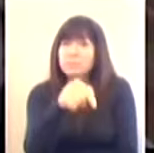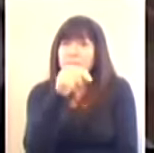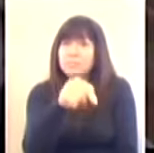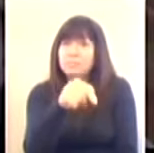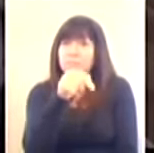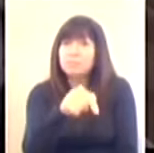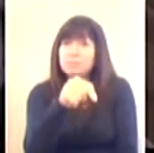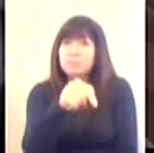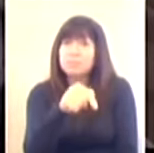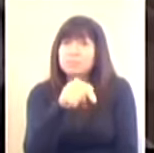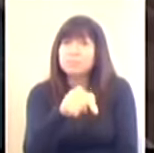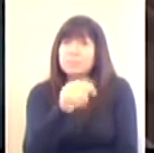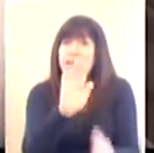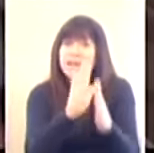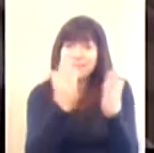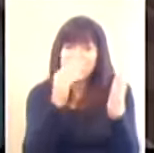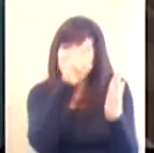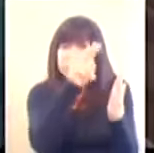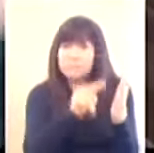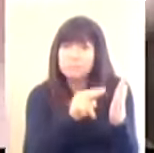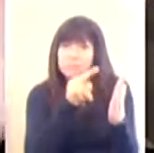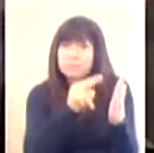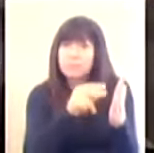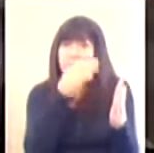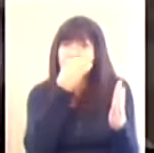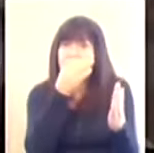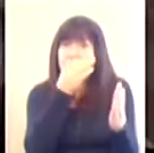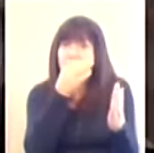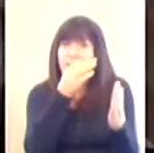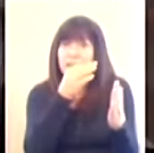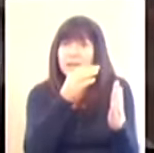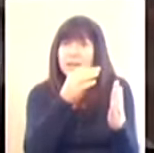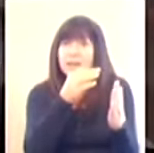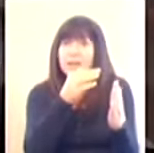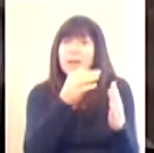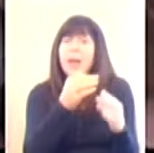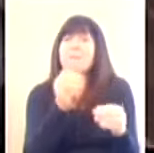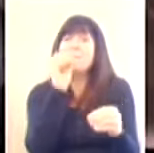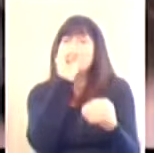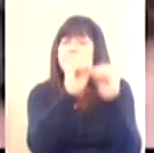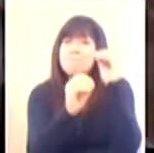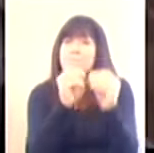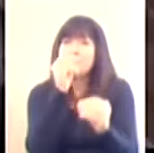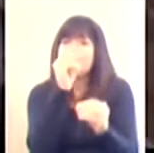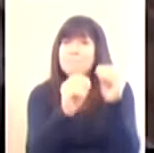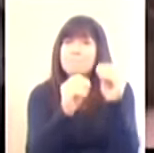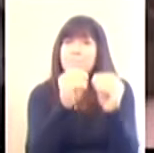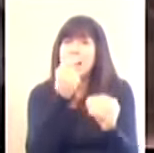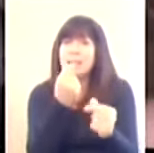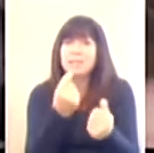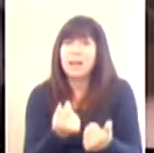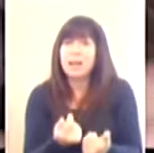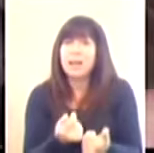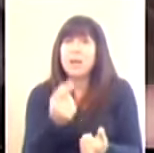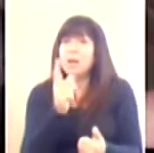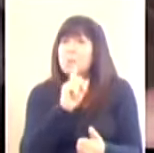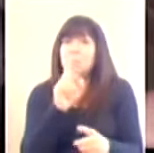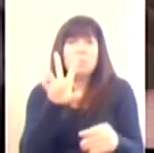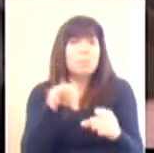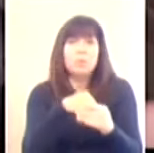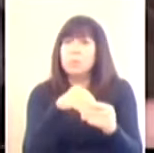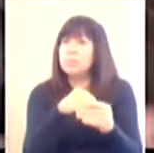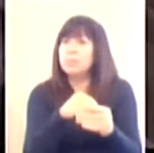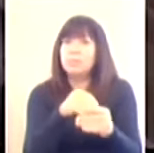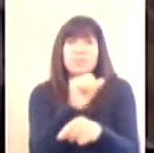Times dijo, los incentivos que salen como parte de ese paquete no incluyen los carros de autos de